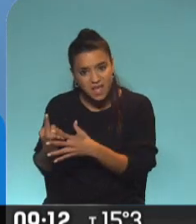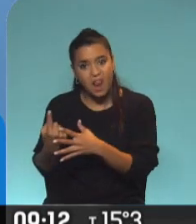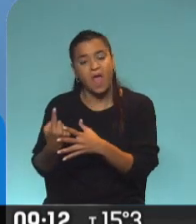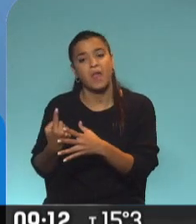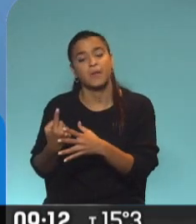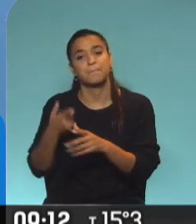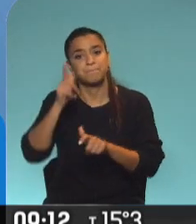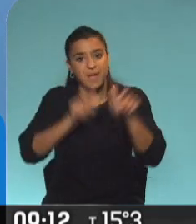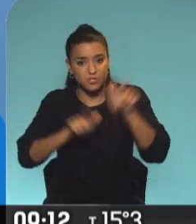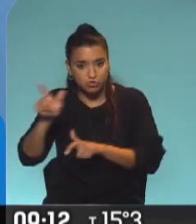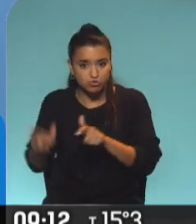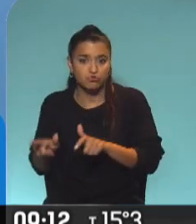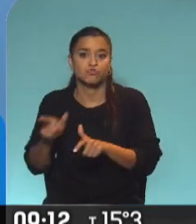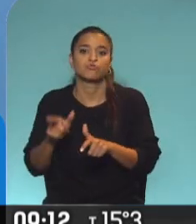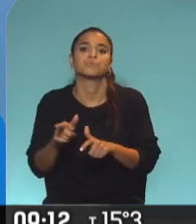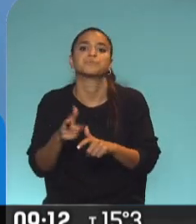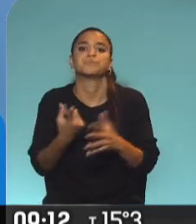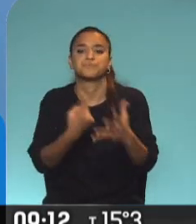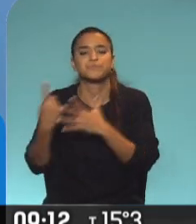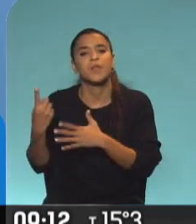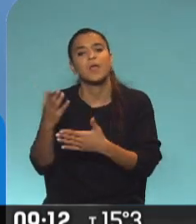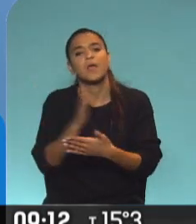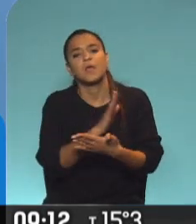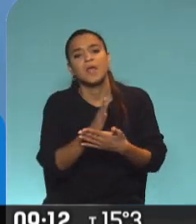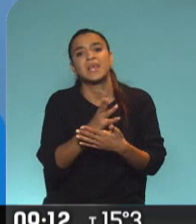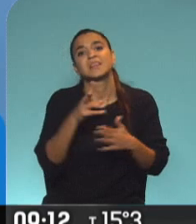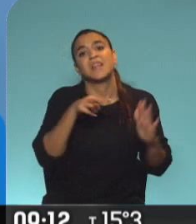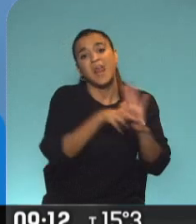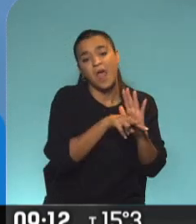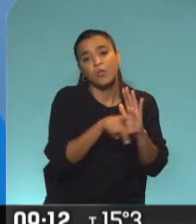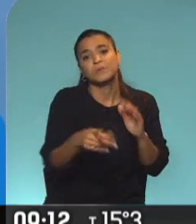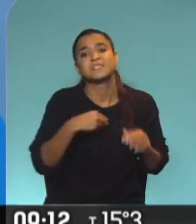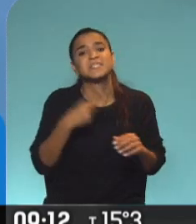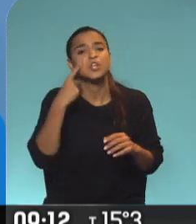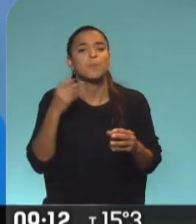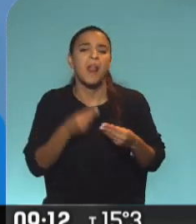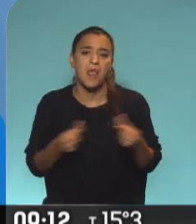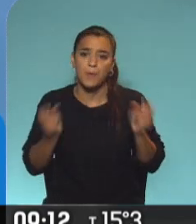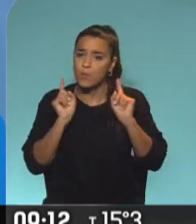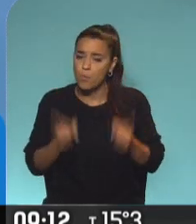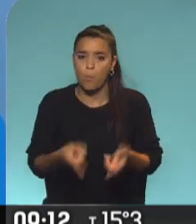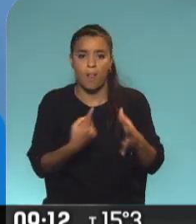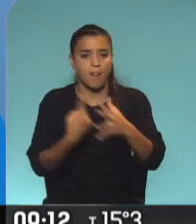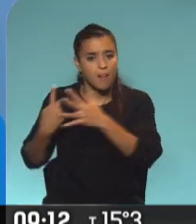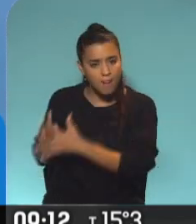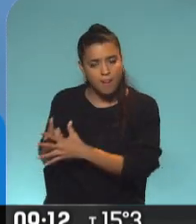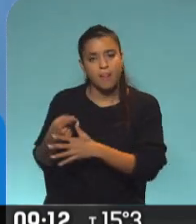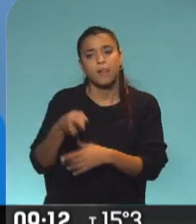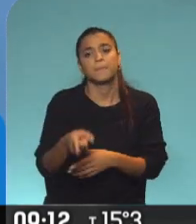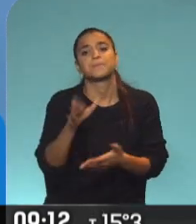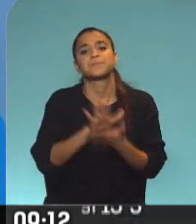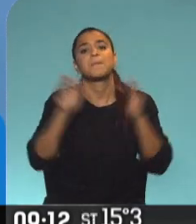las personas en algún aislamiento intermedio o internado, aunque tengan síntomas leves, en relación a